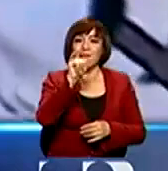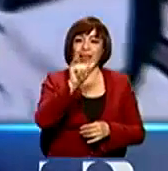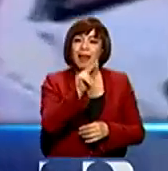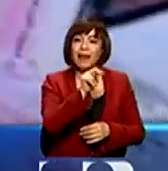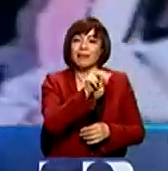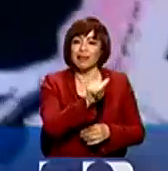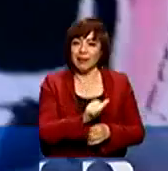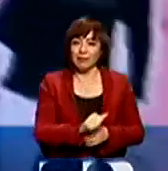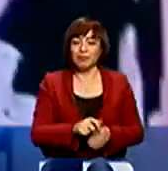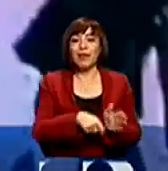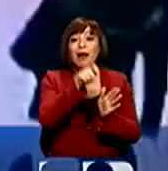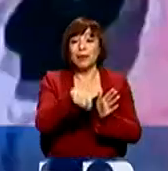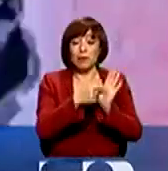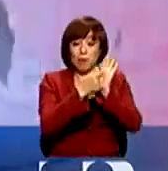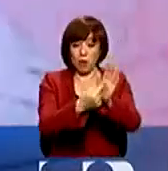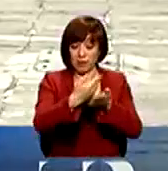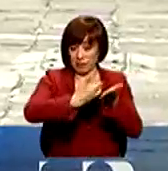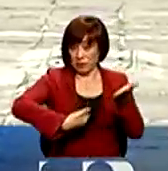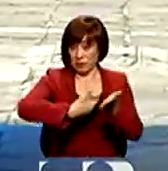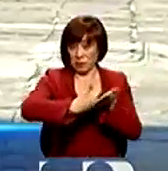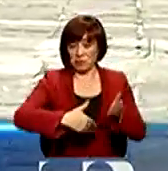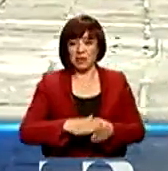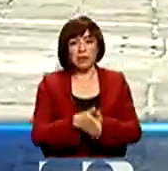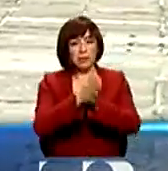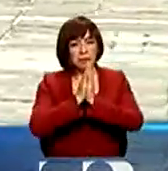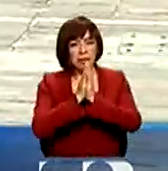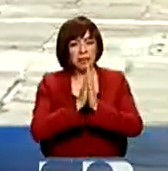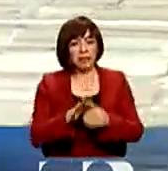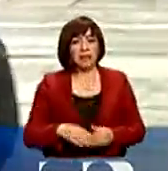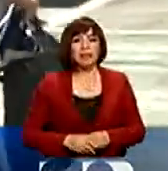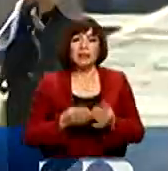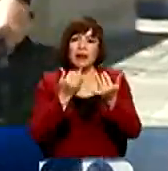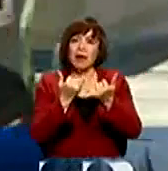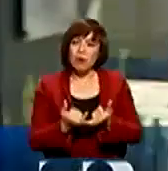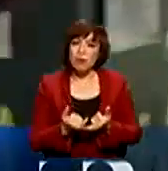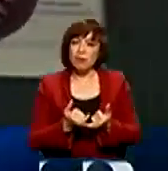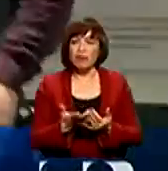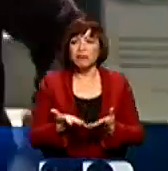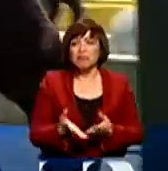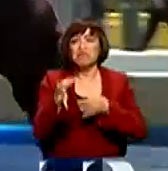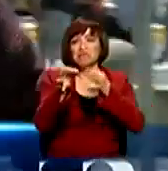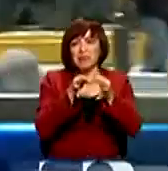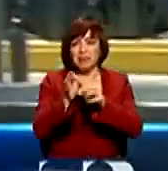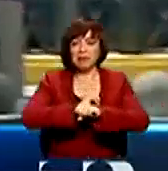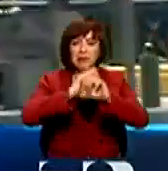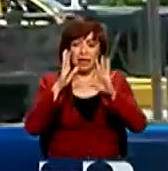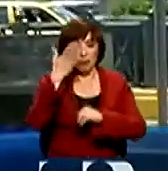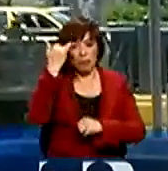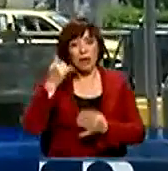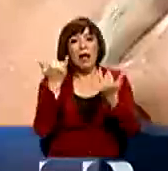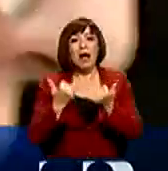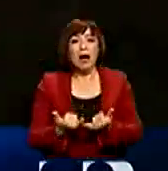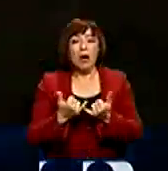abogado presentó un escrito solicitando el diferimiento, pues estaría cumpliendo con actividades internacionales en su calidad